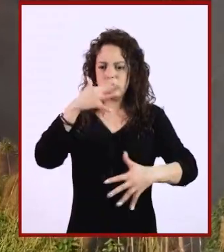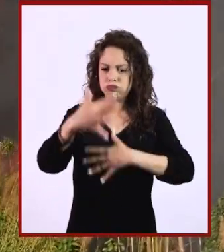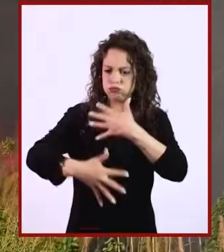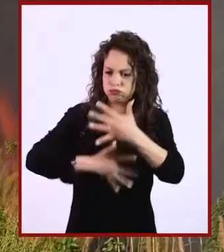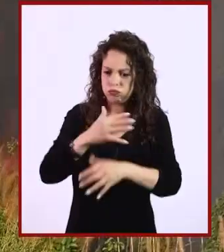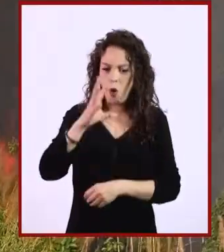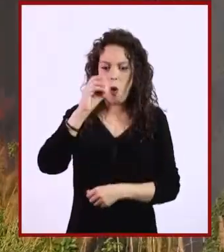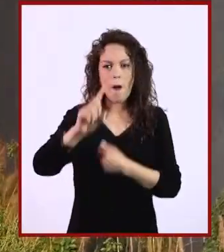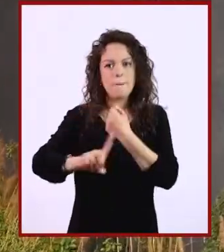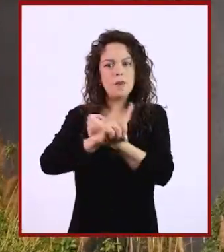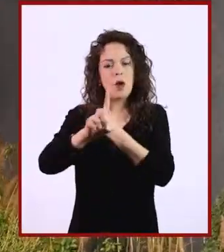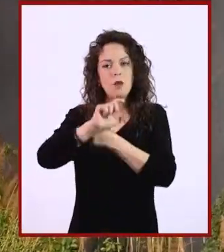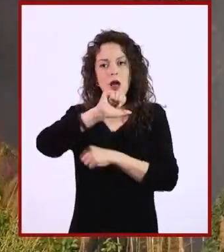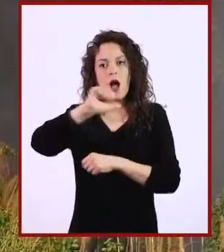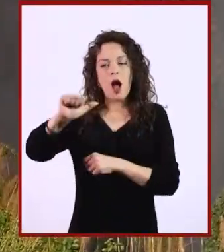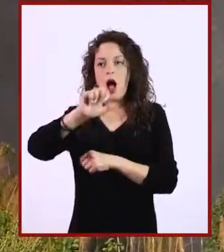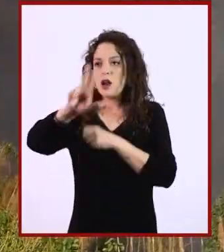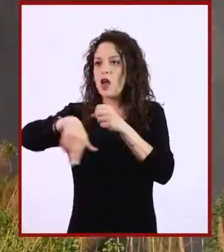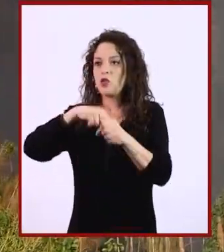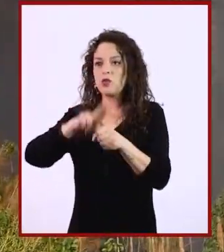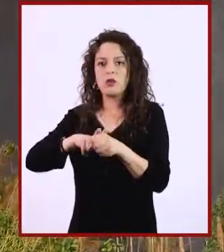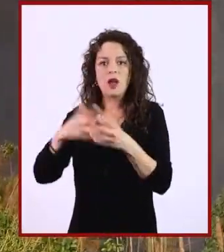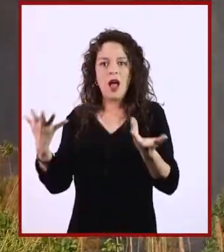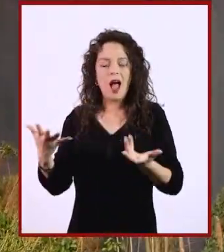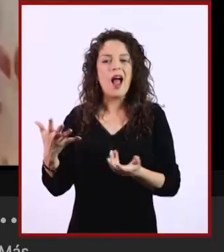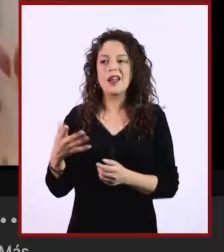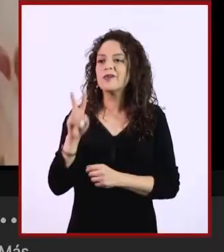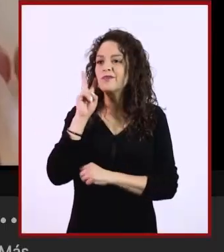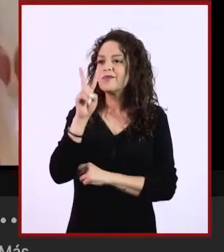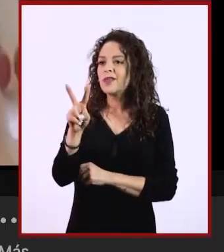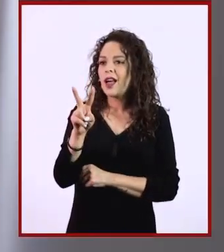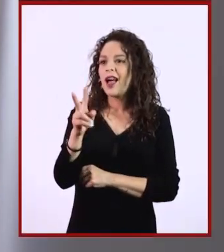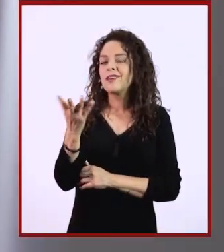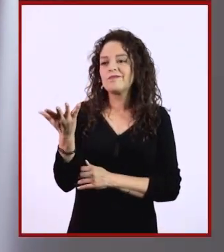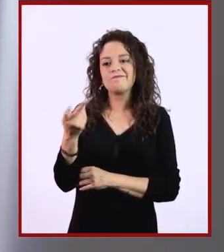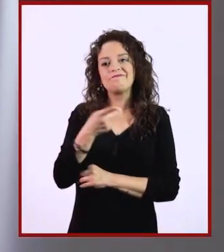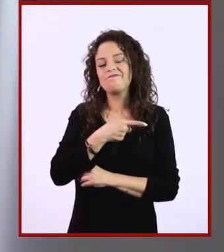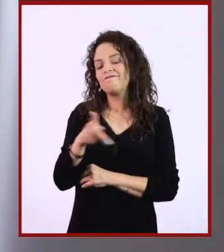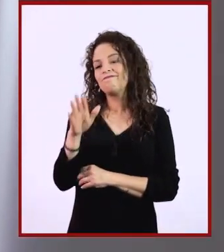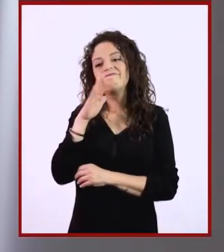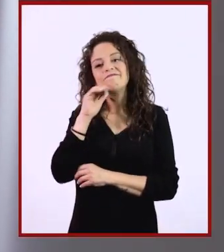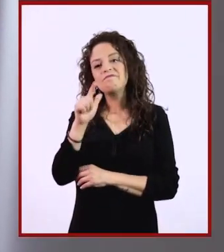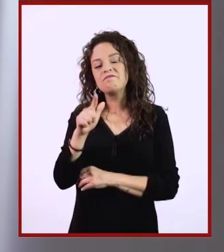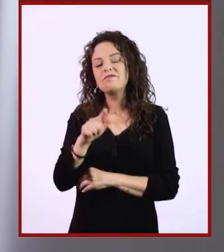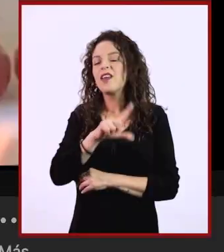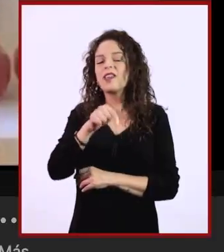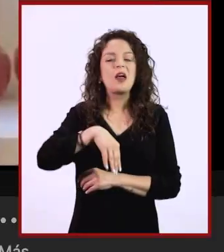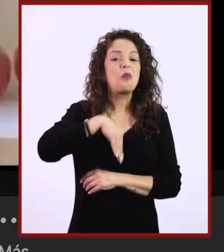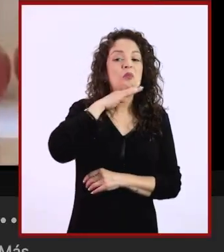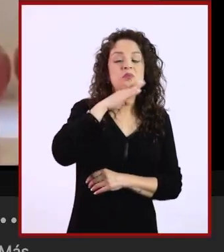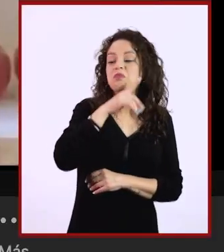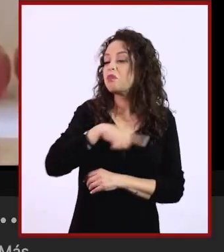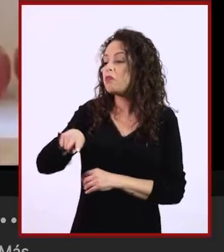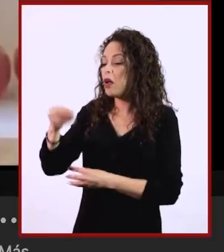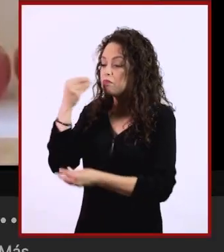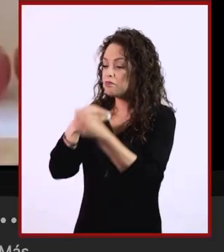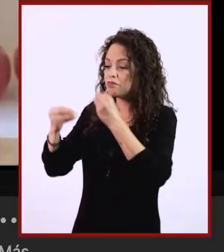natural, decimos, ay, qué mal, y nos vamos a cenar, ¿no? O sea, cuando realmente, o sea, debería de